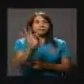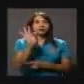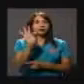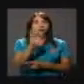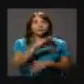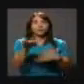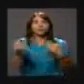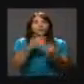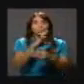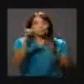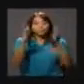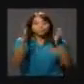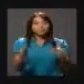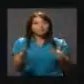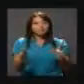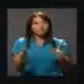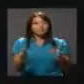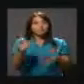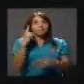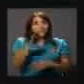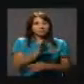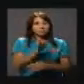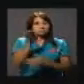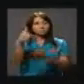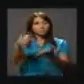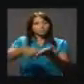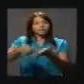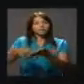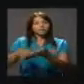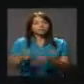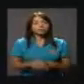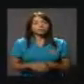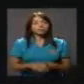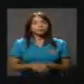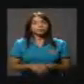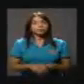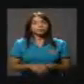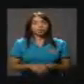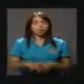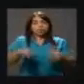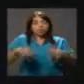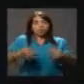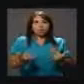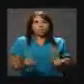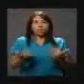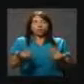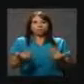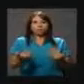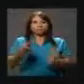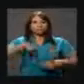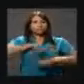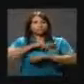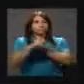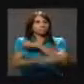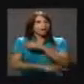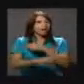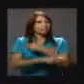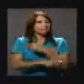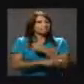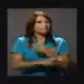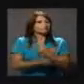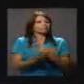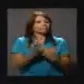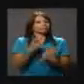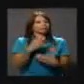costarricenses para que vayan para a votar hoy nuestra patria tiene una profunda desconfianza